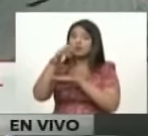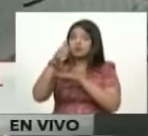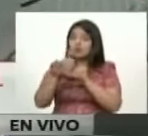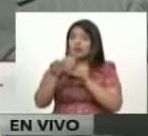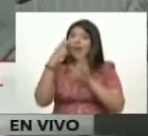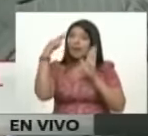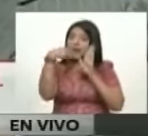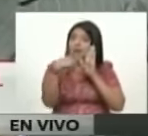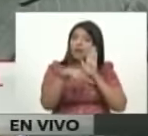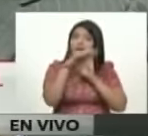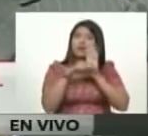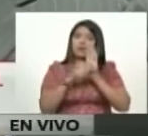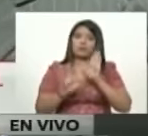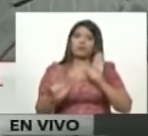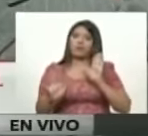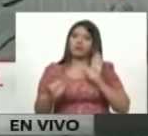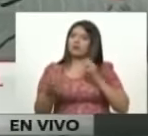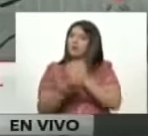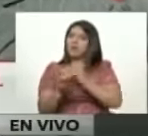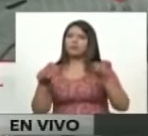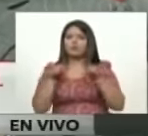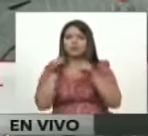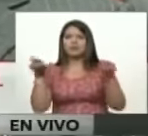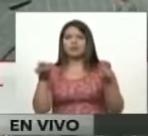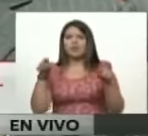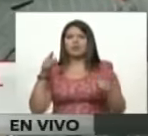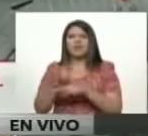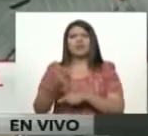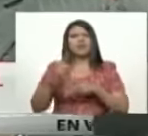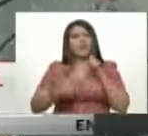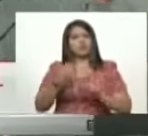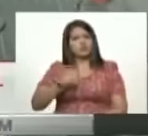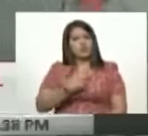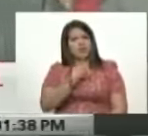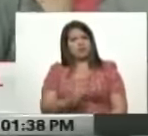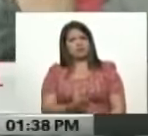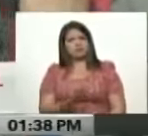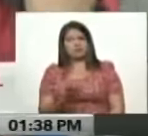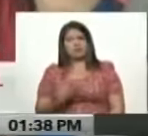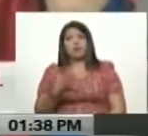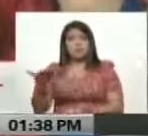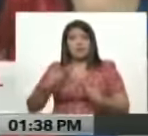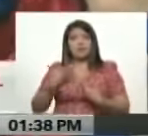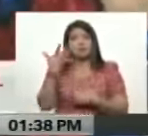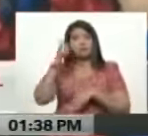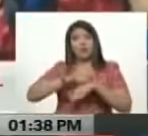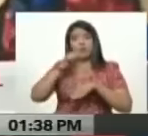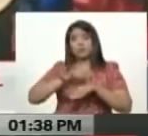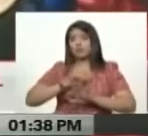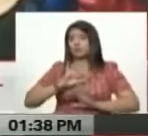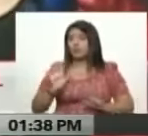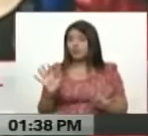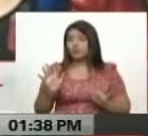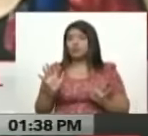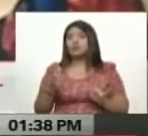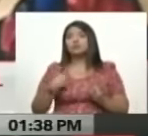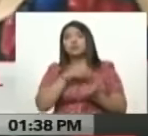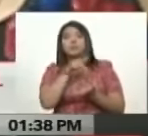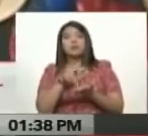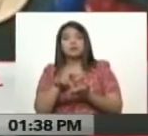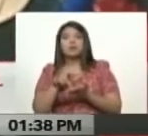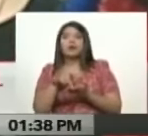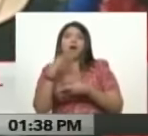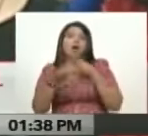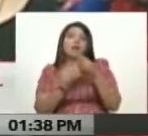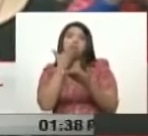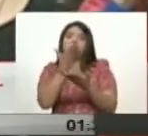No puede la Junta Directiva condicionar, que es lo que yo voy a decir. Me otorga mis 5 minutos y en el marco de mi intervención nosotros haremos